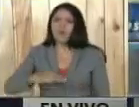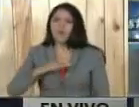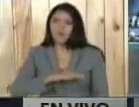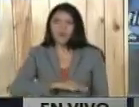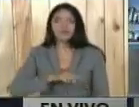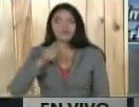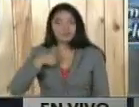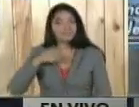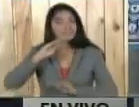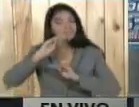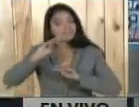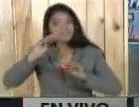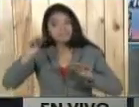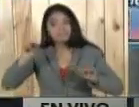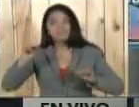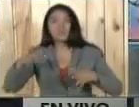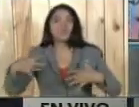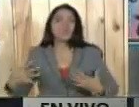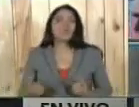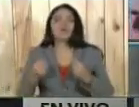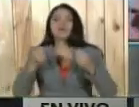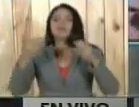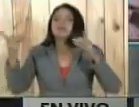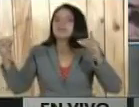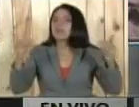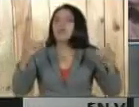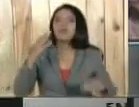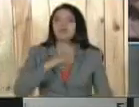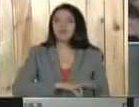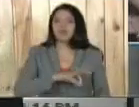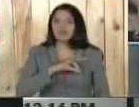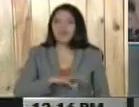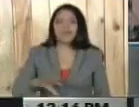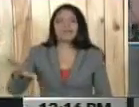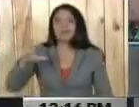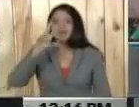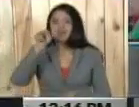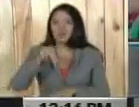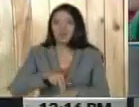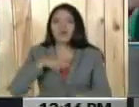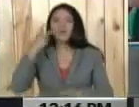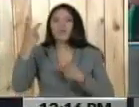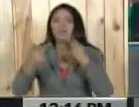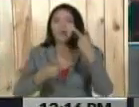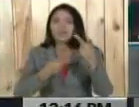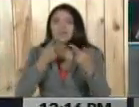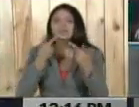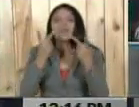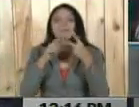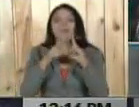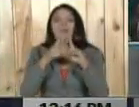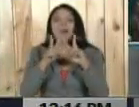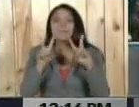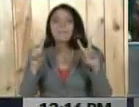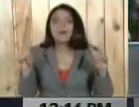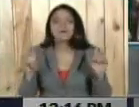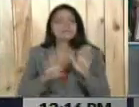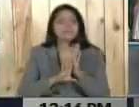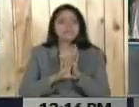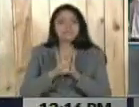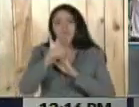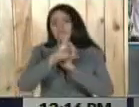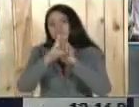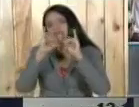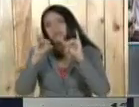yo convoco, para un gran diálogo social, nacional, político, por la paz, por la prosperidad, por la